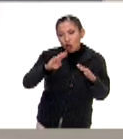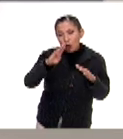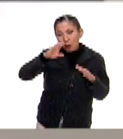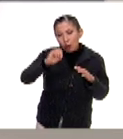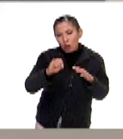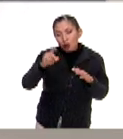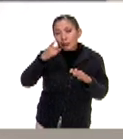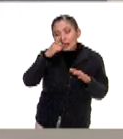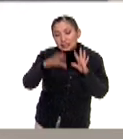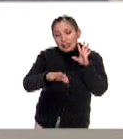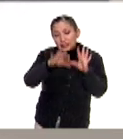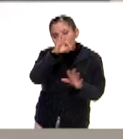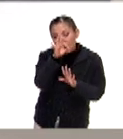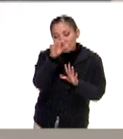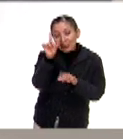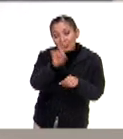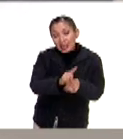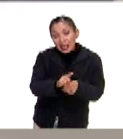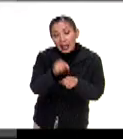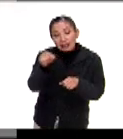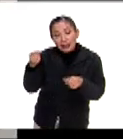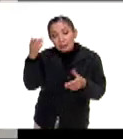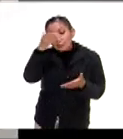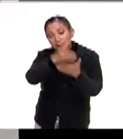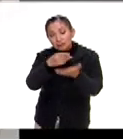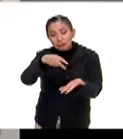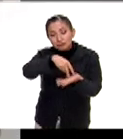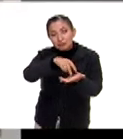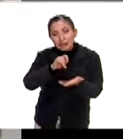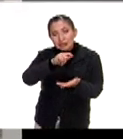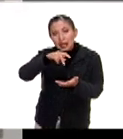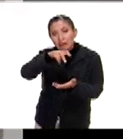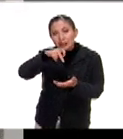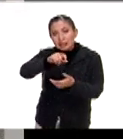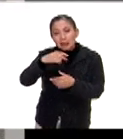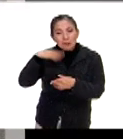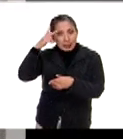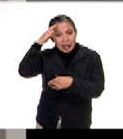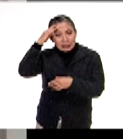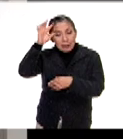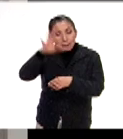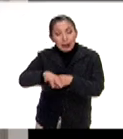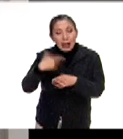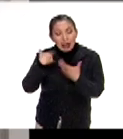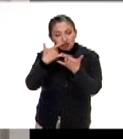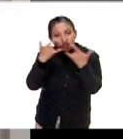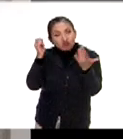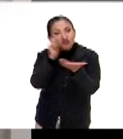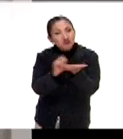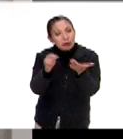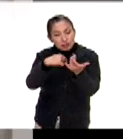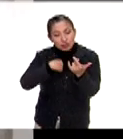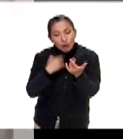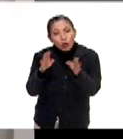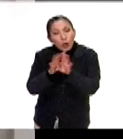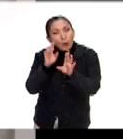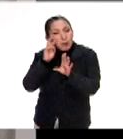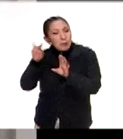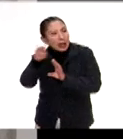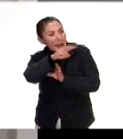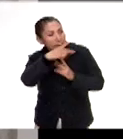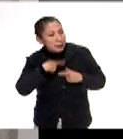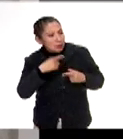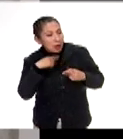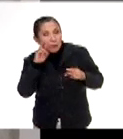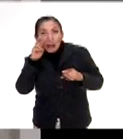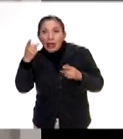donde escoge el día en que se presenta a Stravinsky en Bellas Artes para hacer la crónica él de cómo reaccionaba la